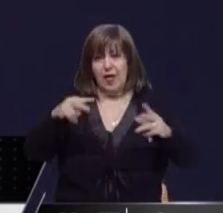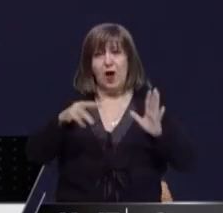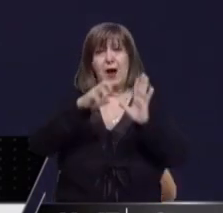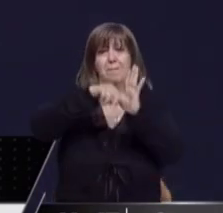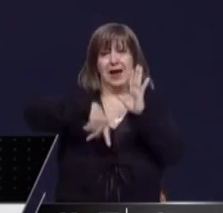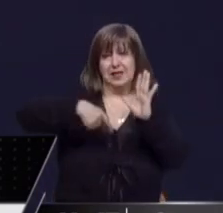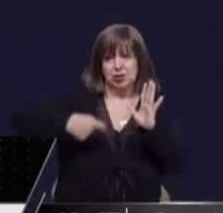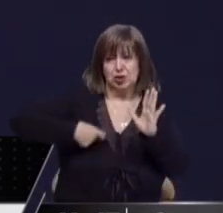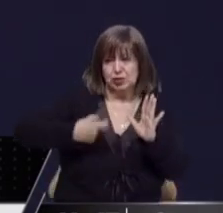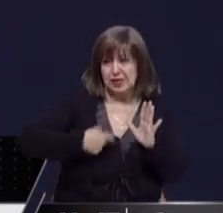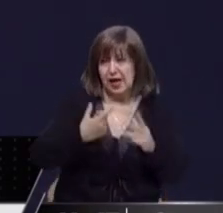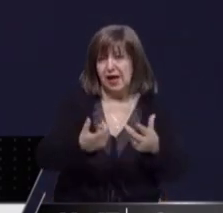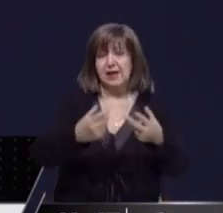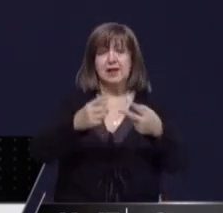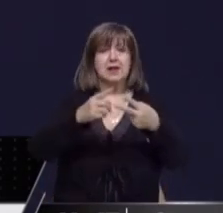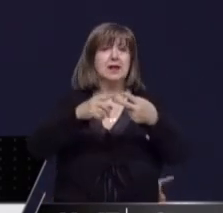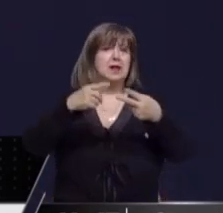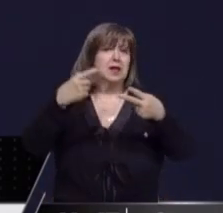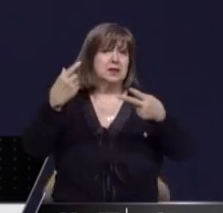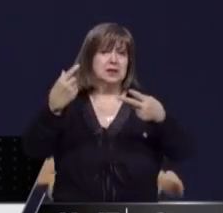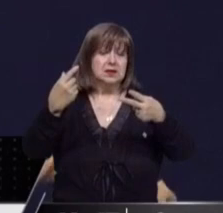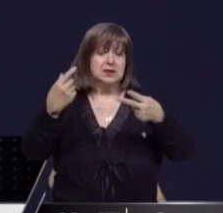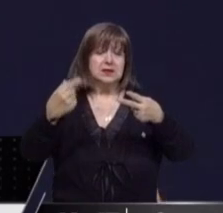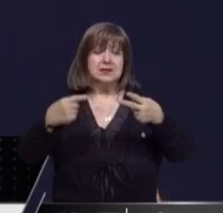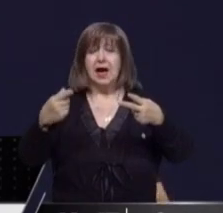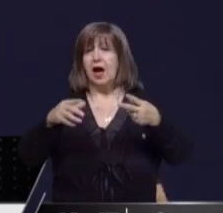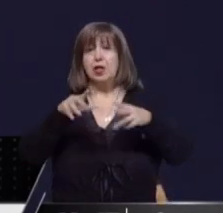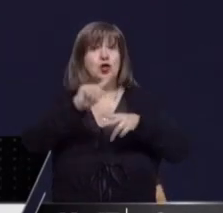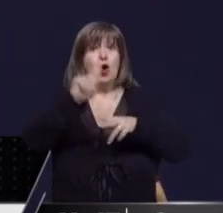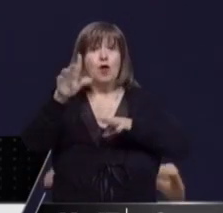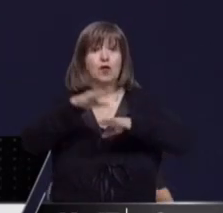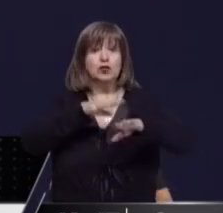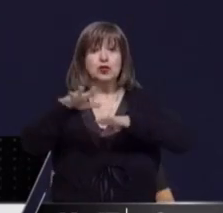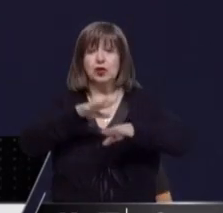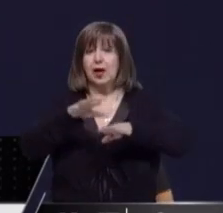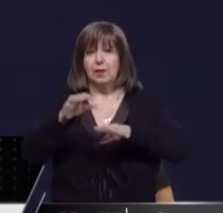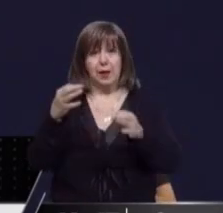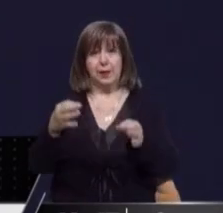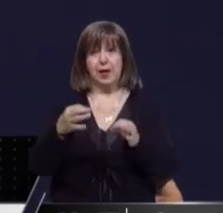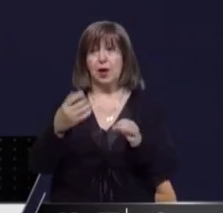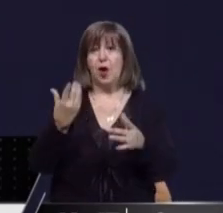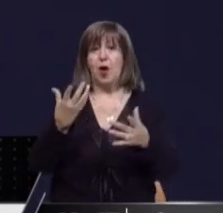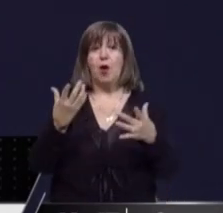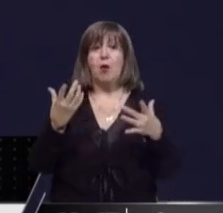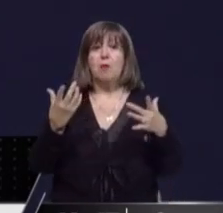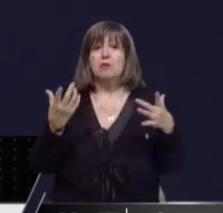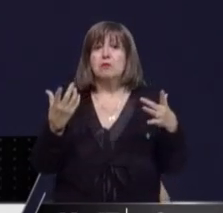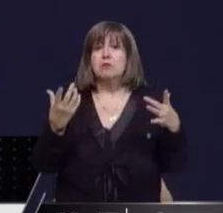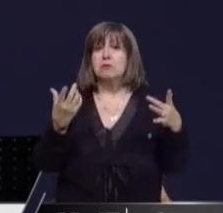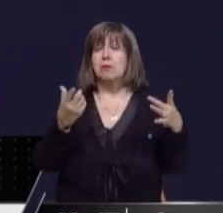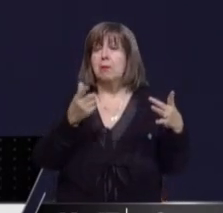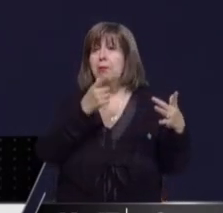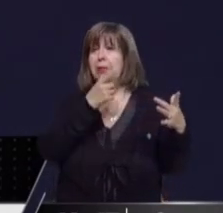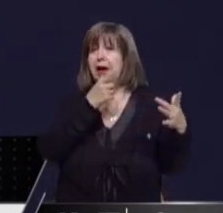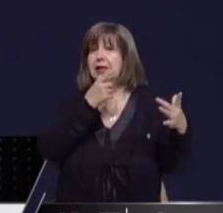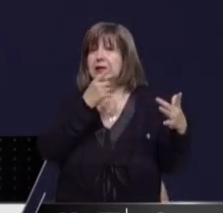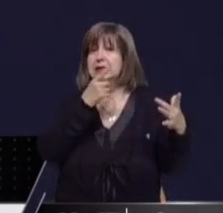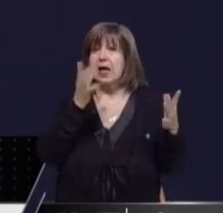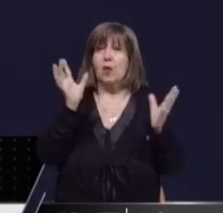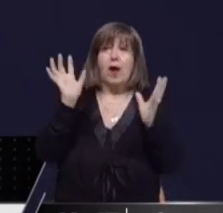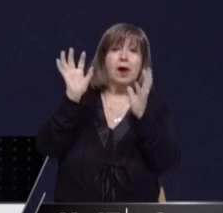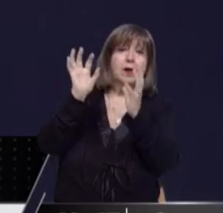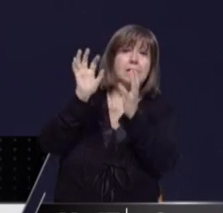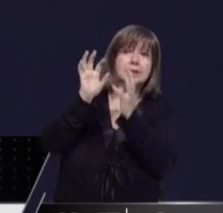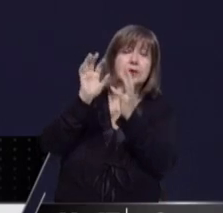sociales eh cuestiones que no no funcionaban o que o que estaban digamos con cierta